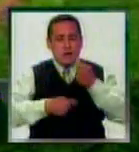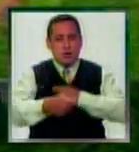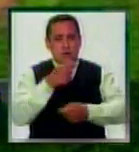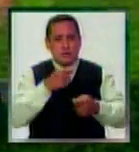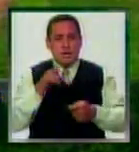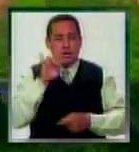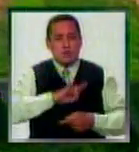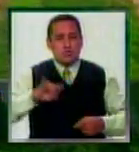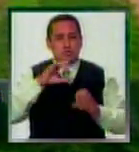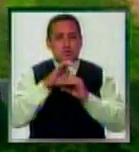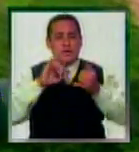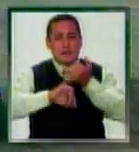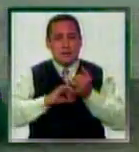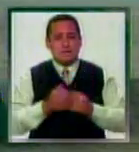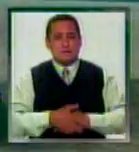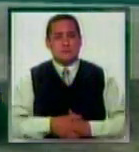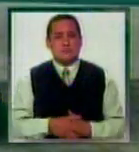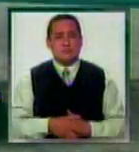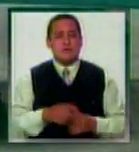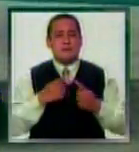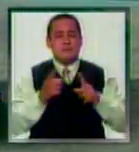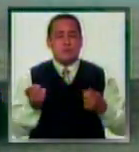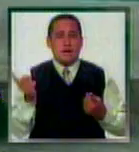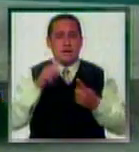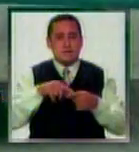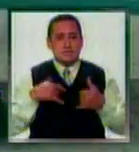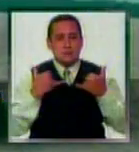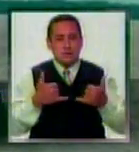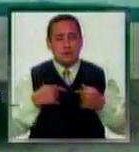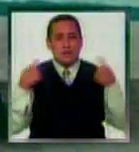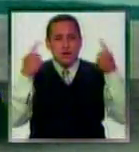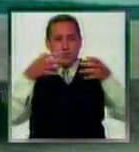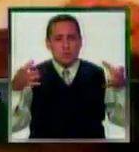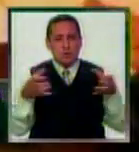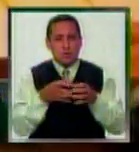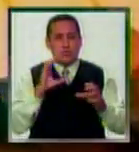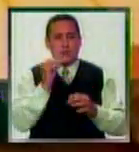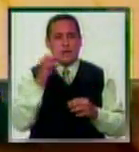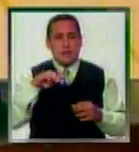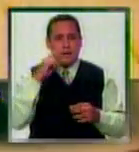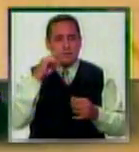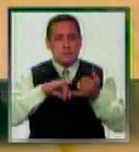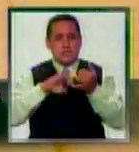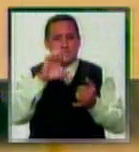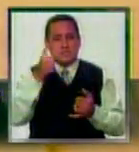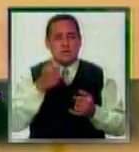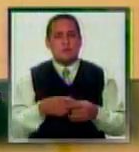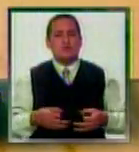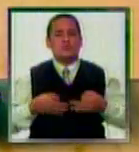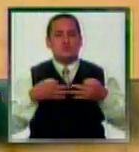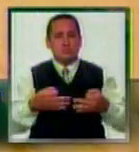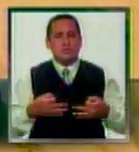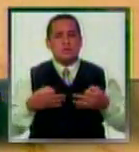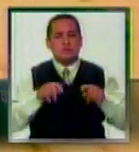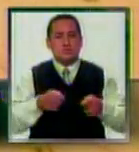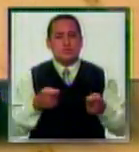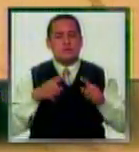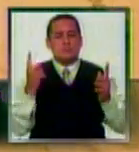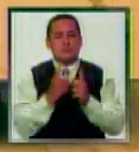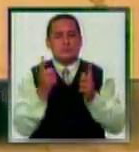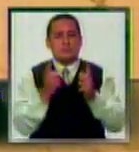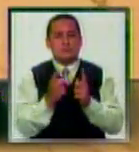uso del gas del lote 88. Pero hasta ahora el consorcio Camisea solo ha ido suspendiendo estos